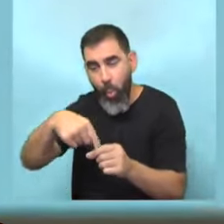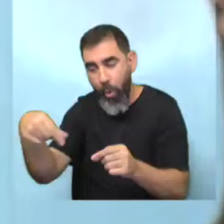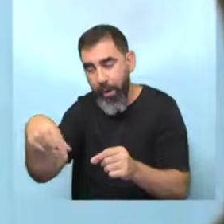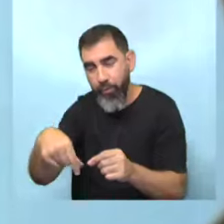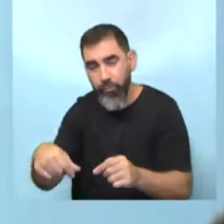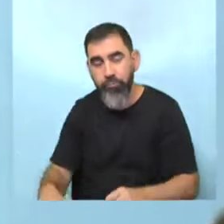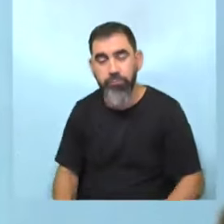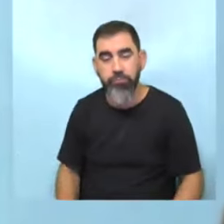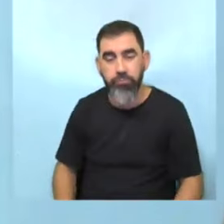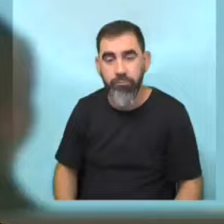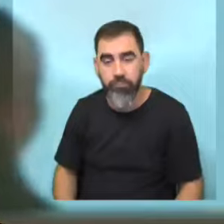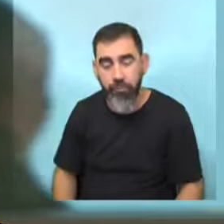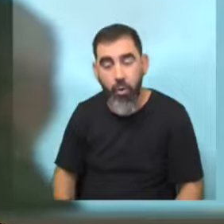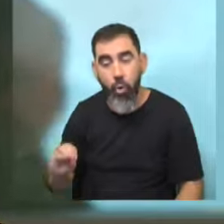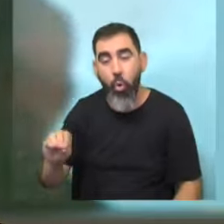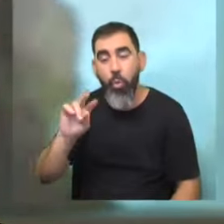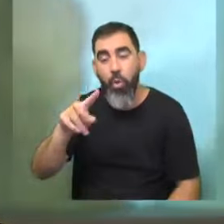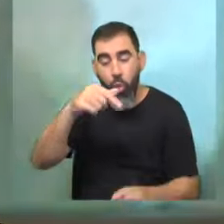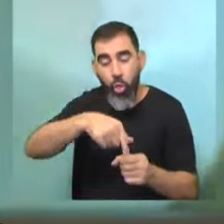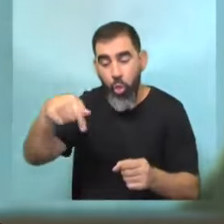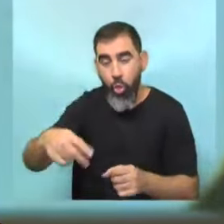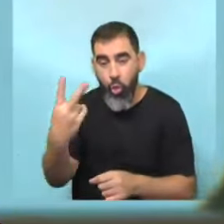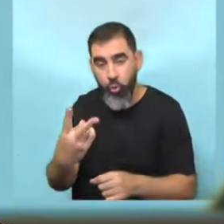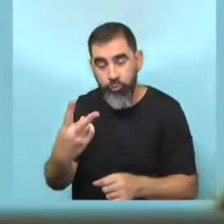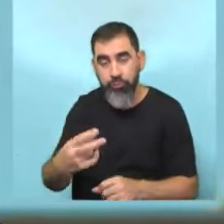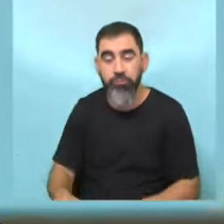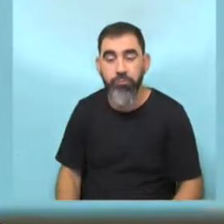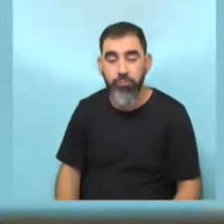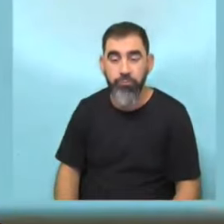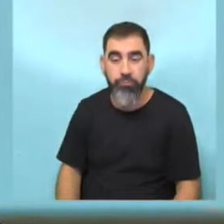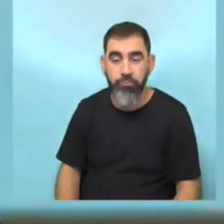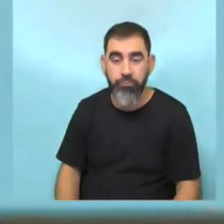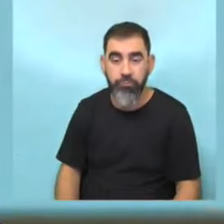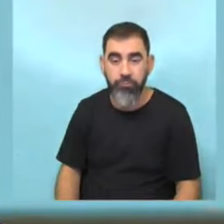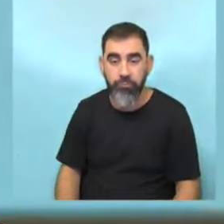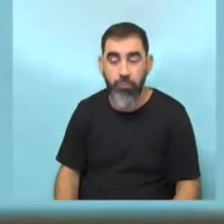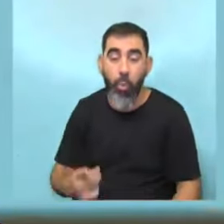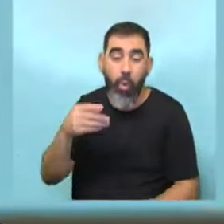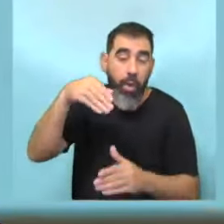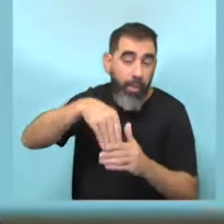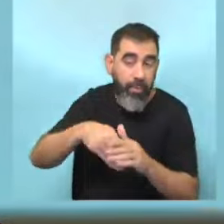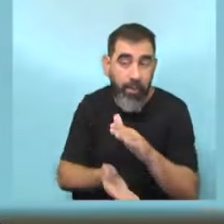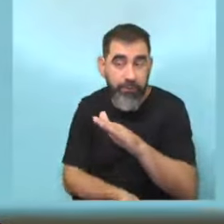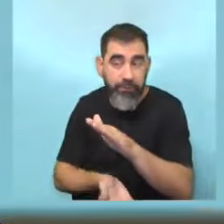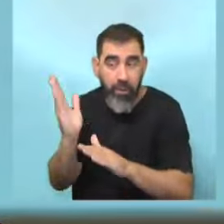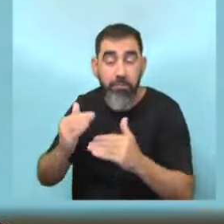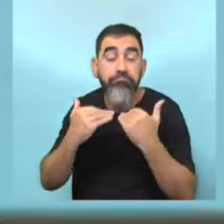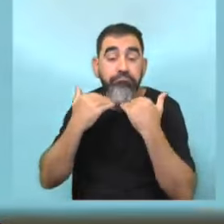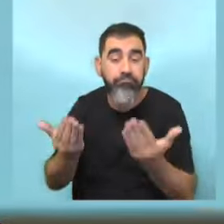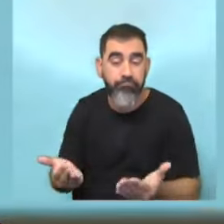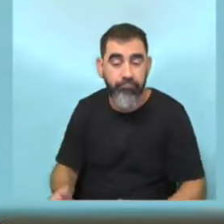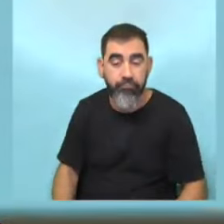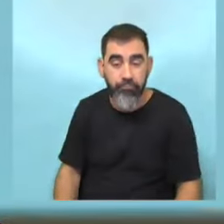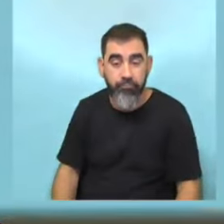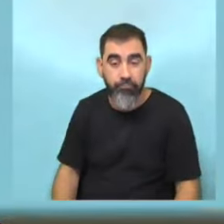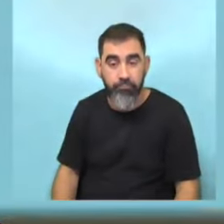juvenil es el que tiene dos entradas. El juvenil tiene dos entradas. Si podemos decir dos entradas o podríamos decir una entrada y una salida. Ok. Porque en realidad